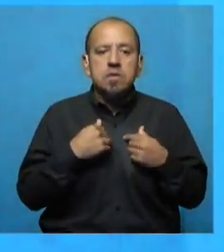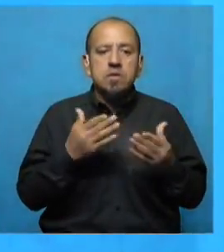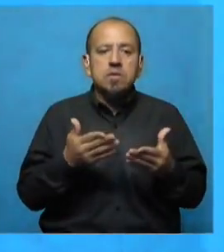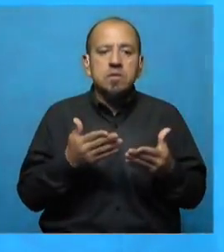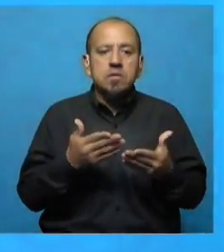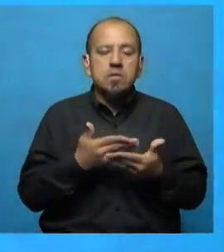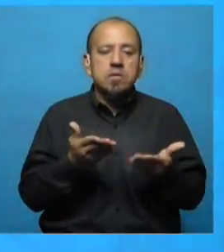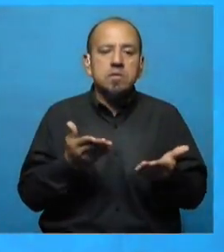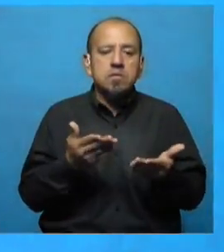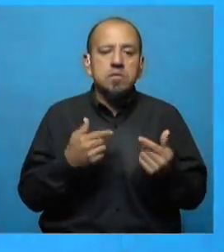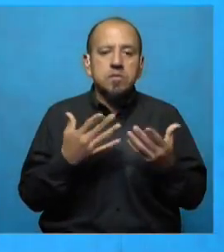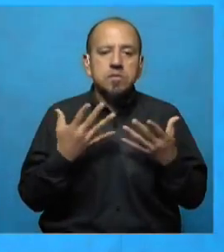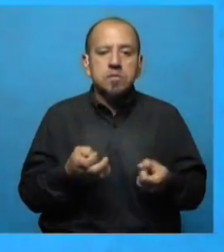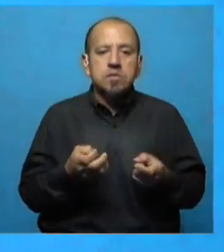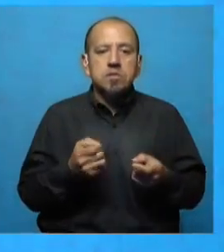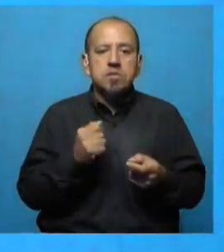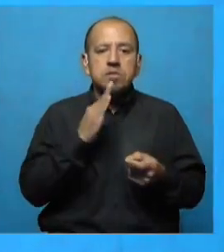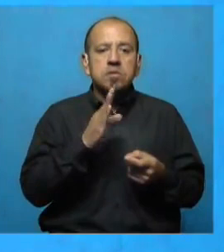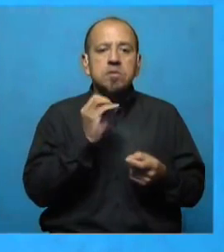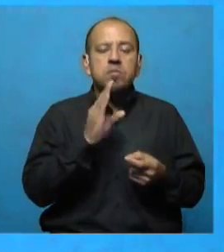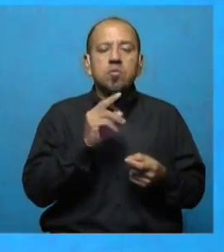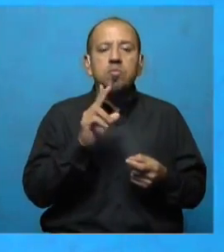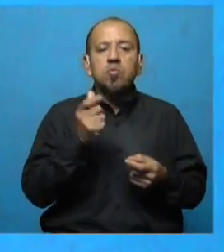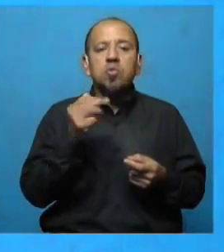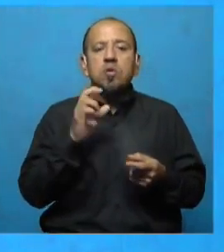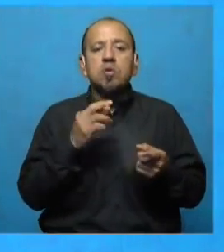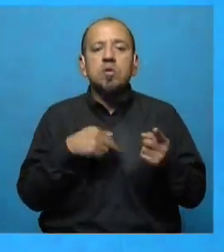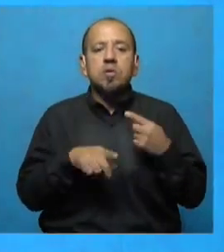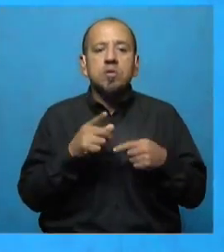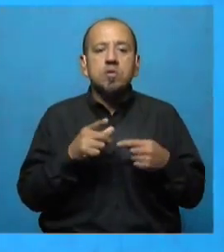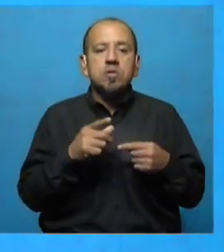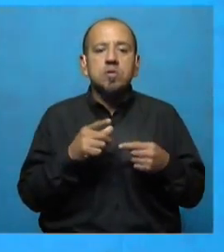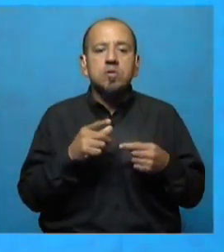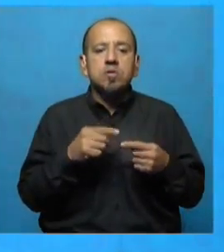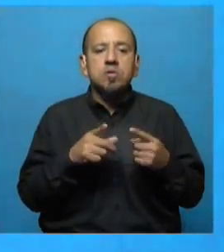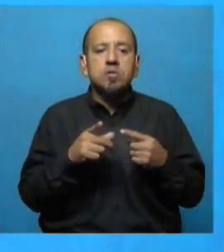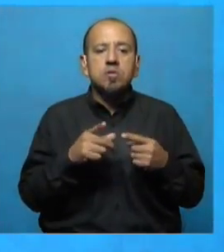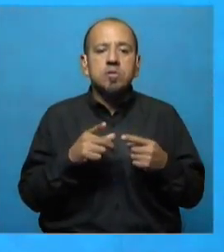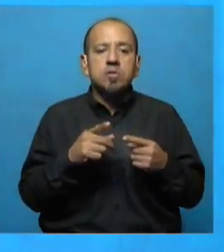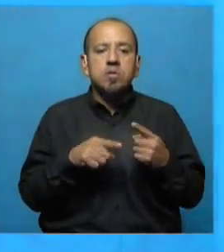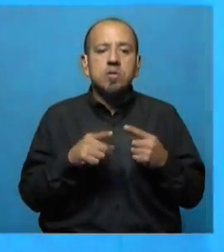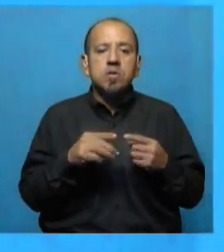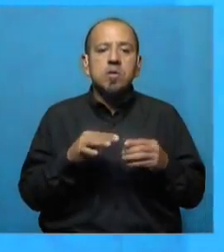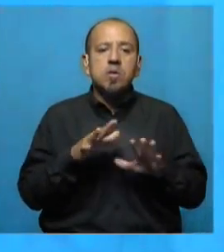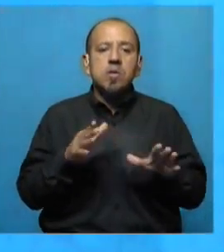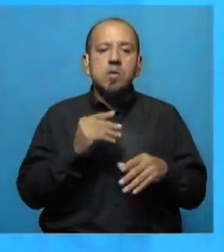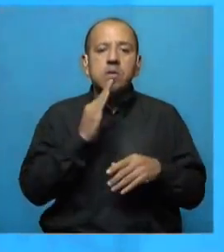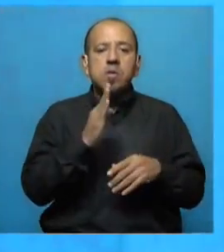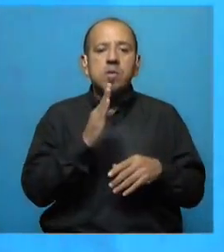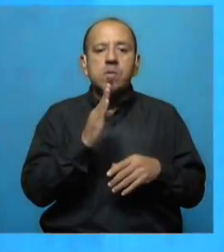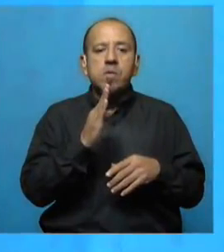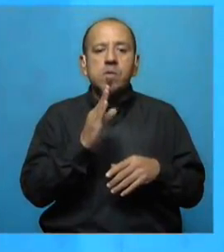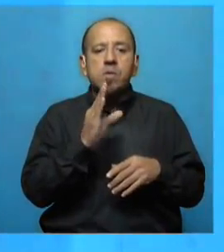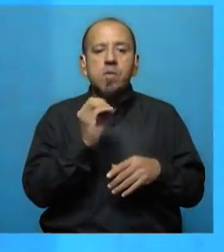popularidad o sea queremos ser un programa popular este más amplio sentido de la palabra no masivo popular que